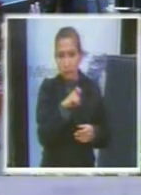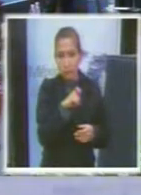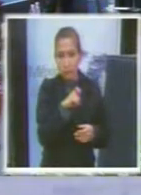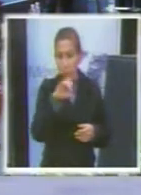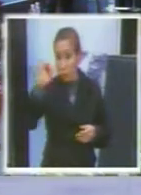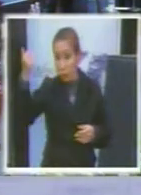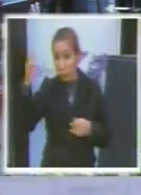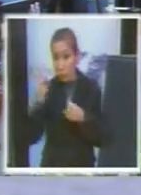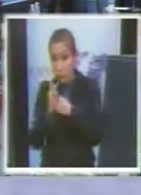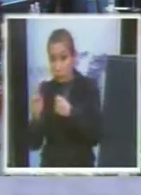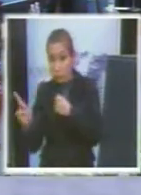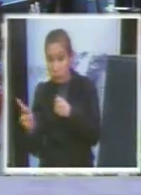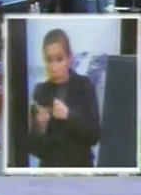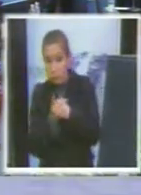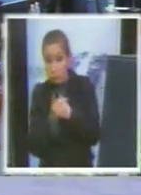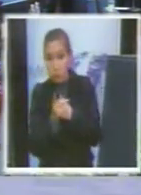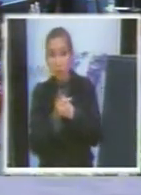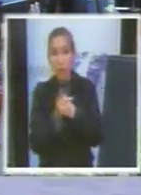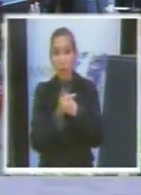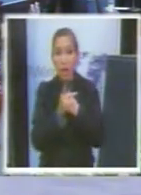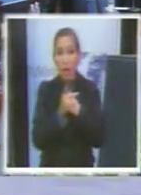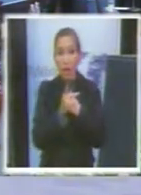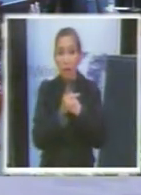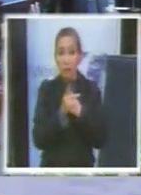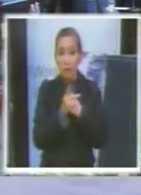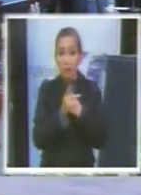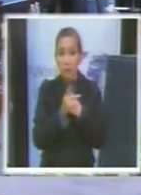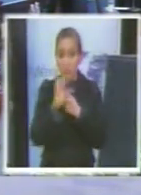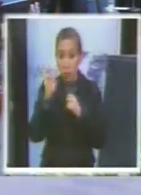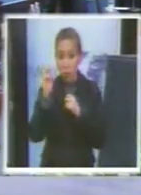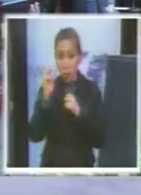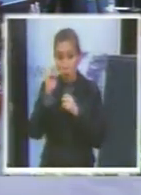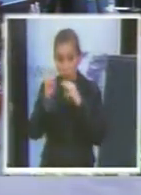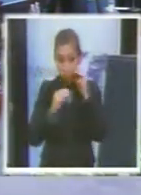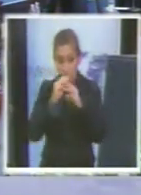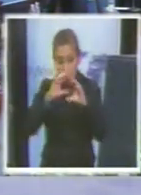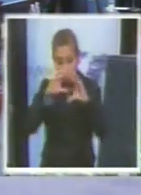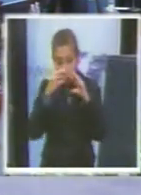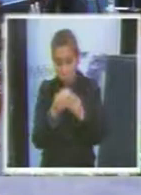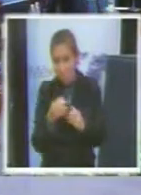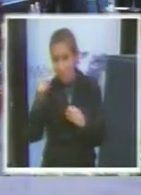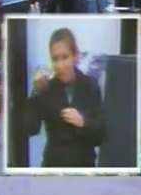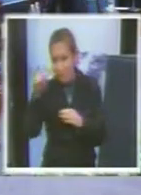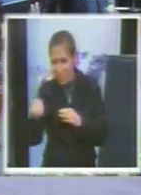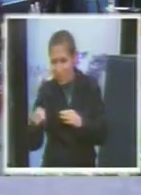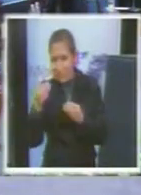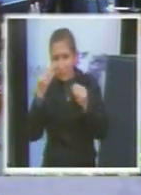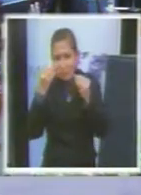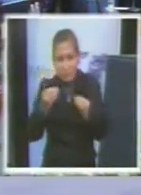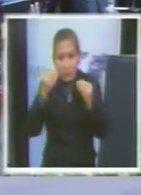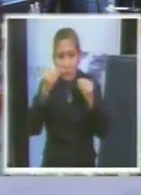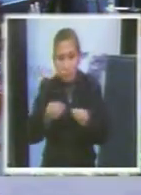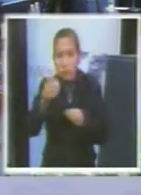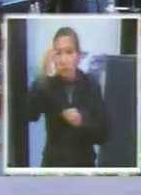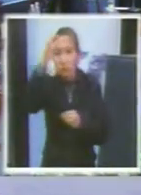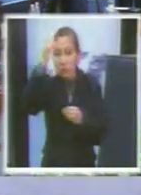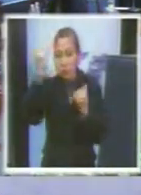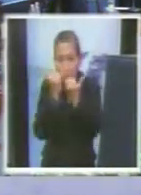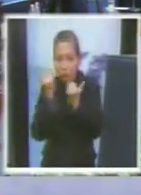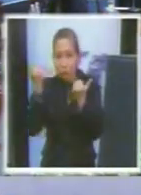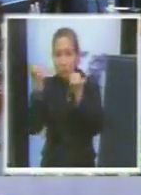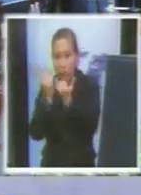otro país fuera de Europa que tenga tantas coincidencias